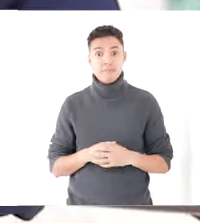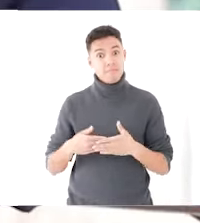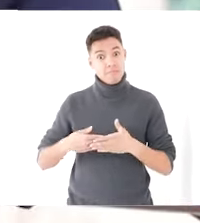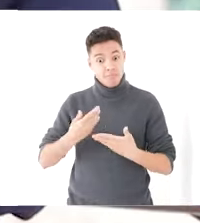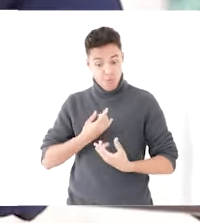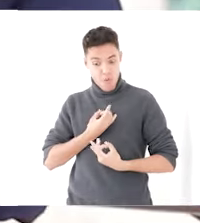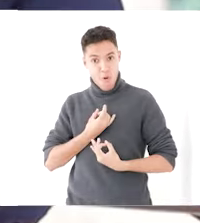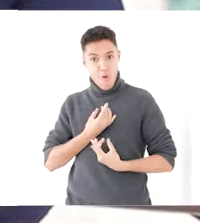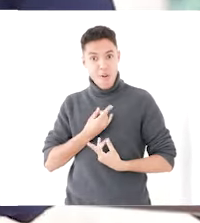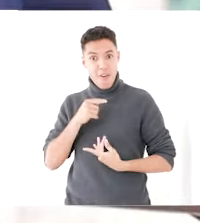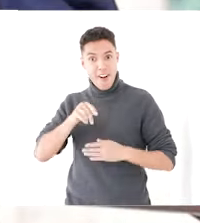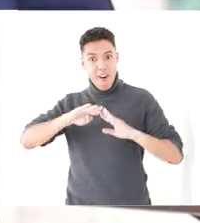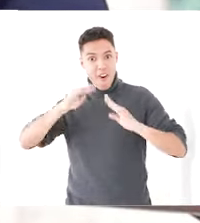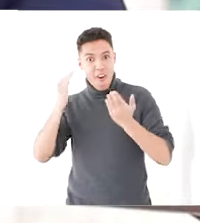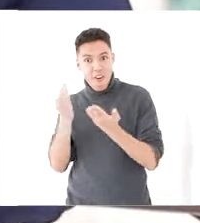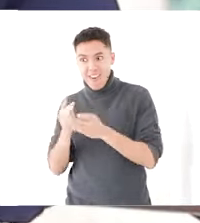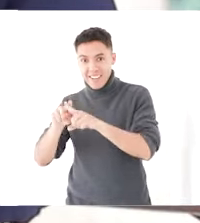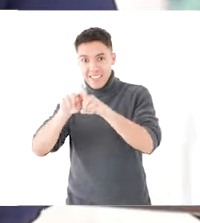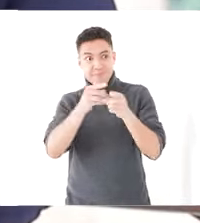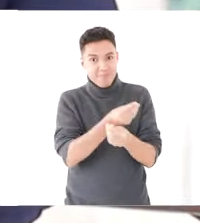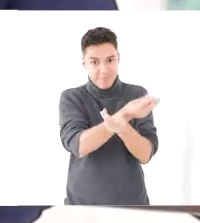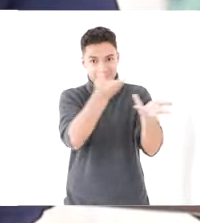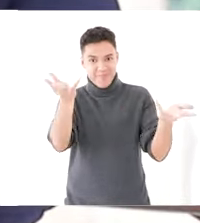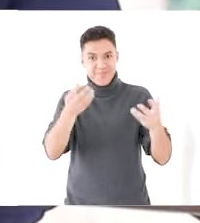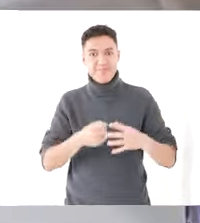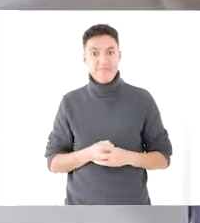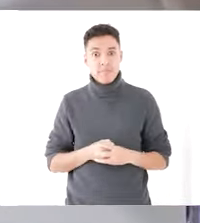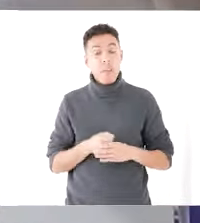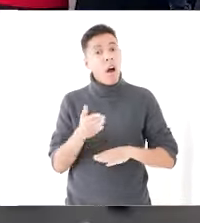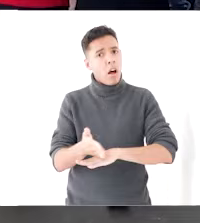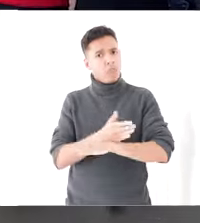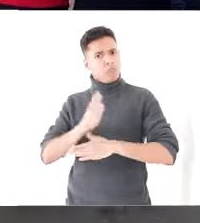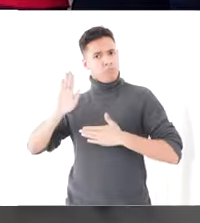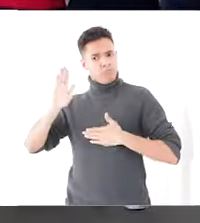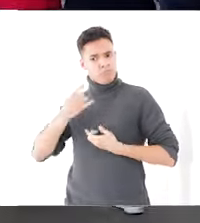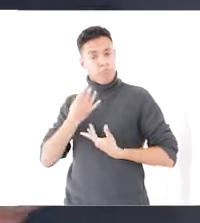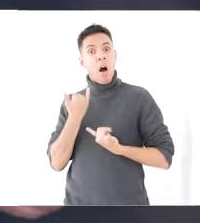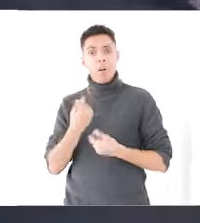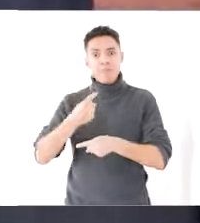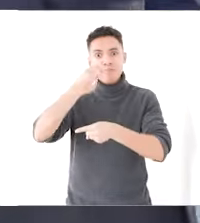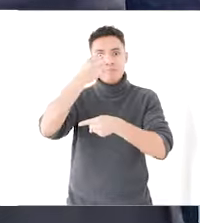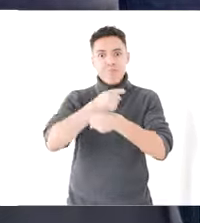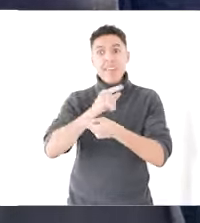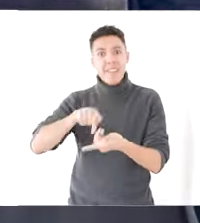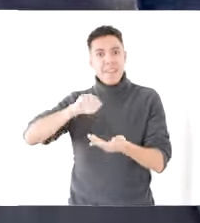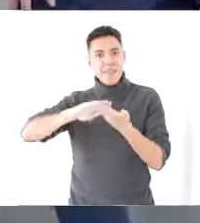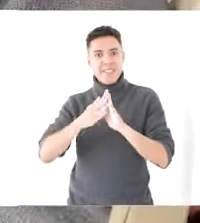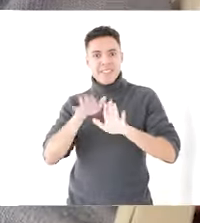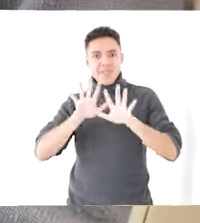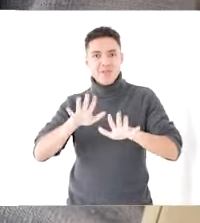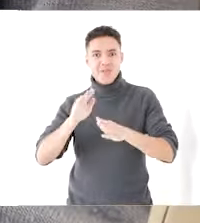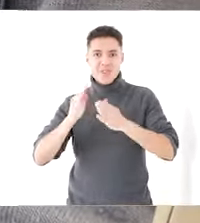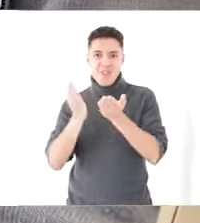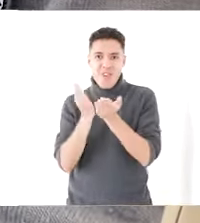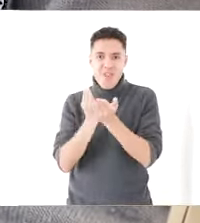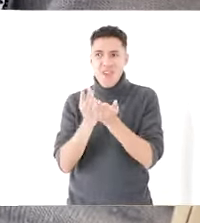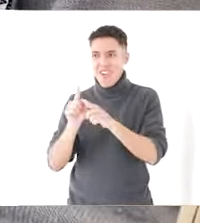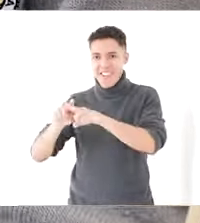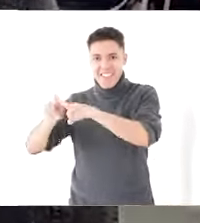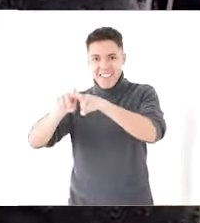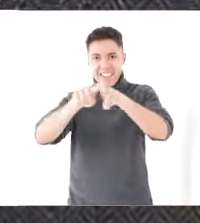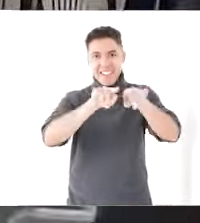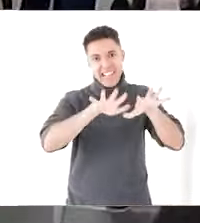@direcciondejuventud.mosquera. Iniciamos con la entrega de uniformes para los estudiantes. Le estamos cumpliendo a los padres de familia y a la comunidad educativa